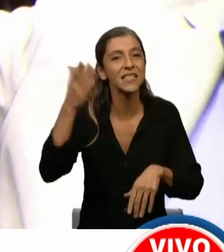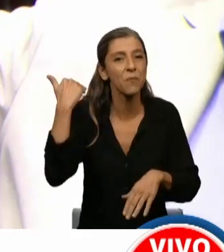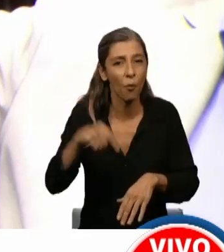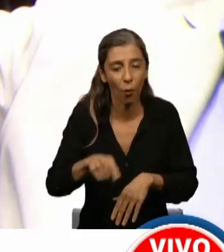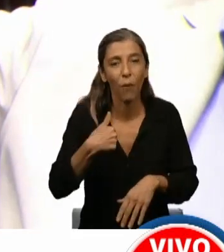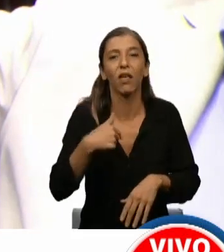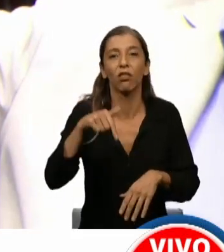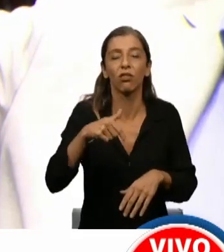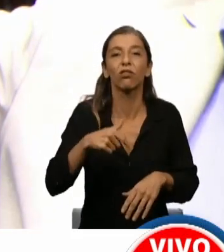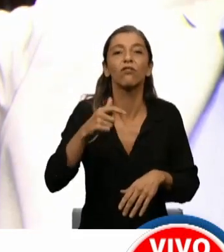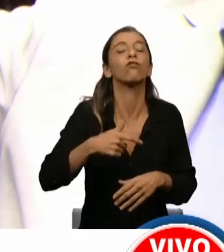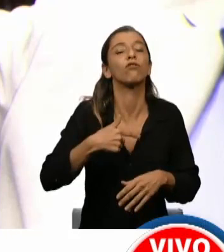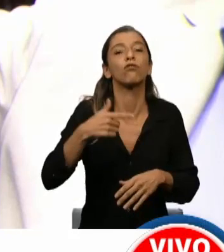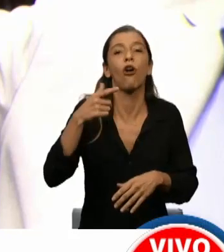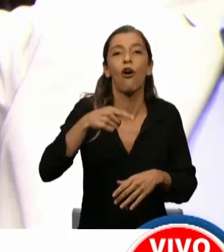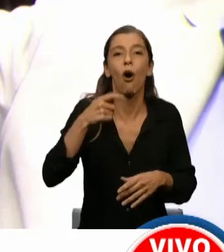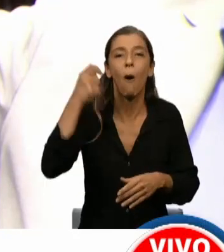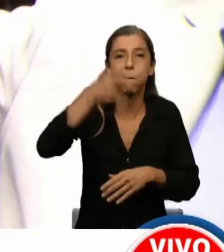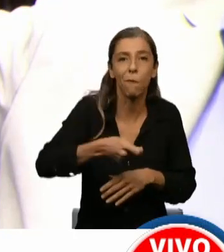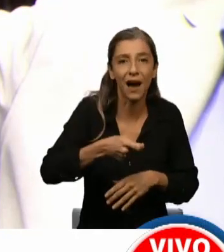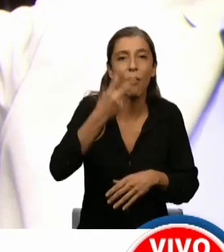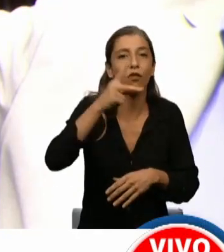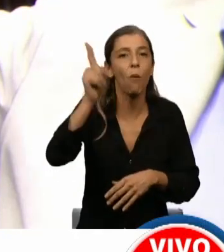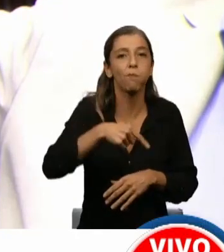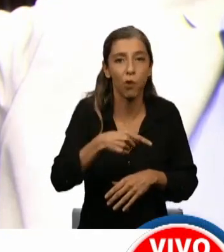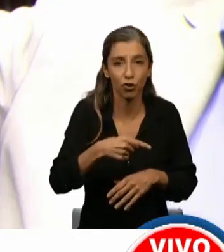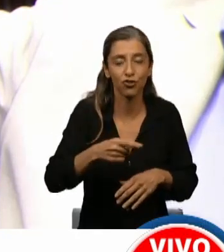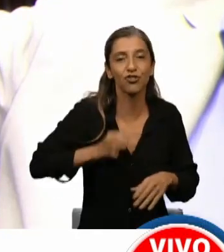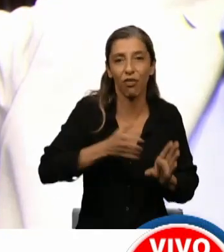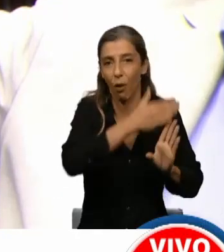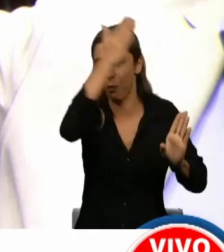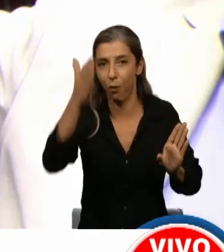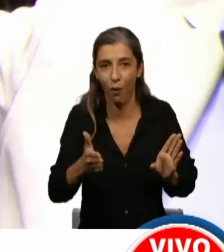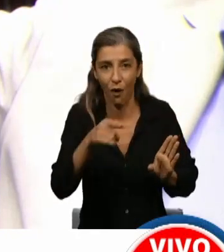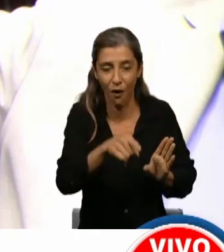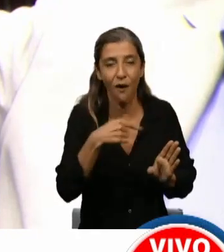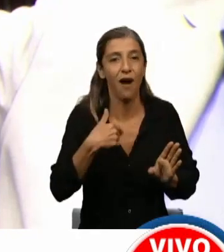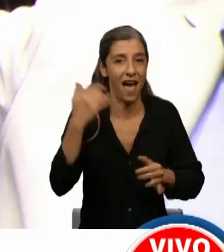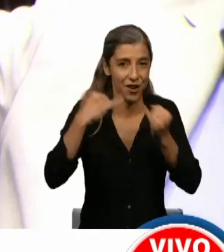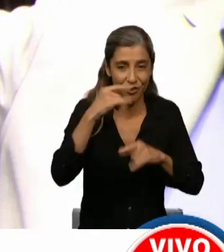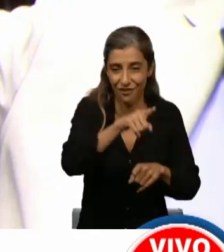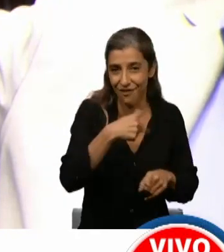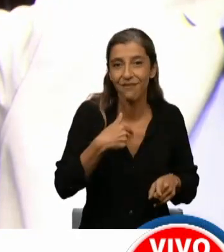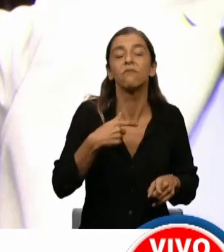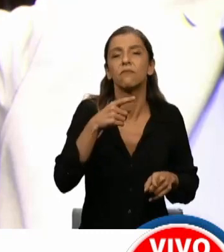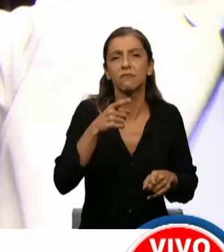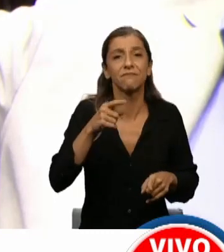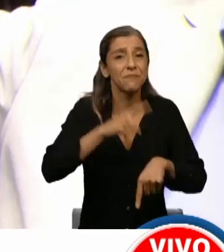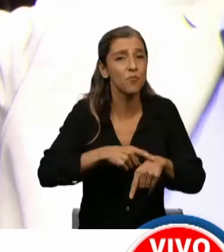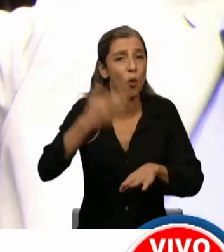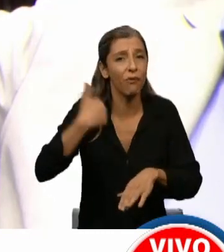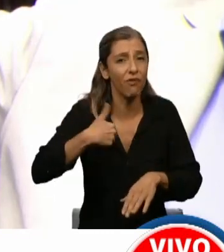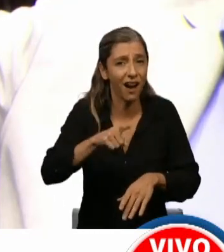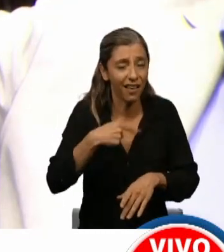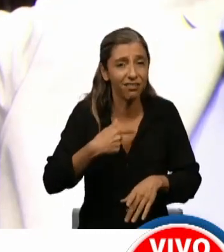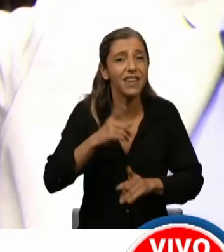de tasa en dólares anual. En la Argentina, según los economistas, en los mejores momentos, se llegó a ganar hasta